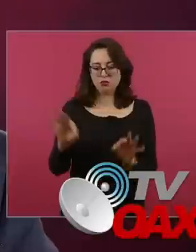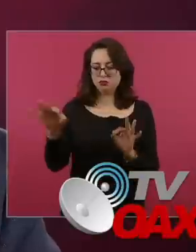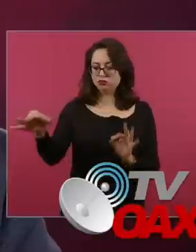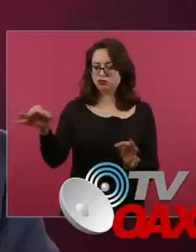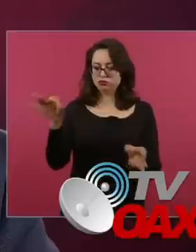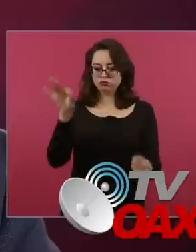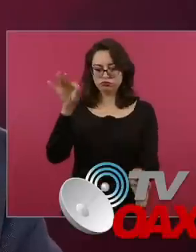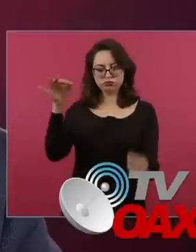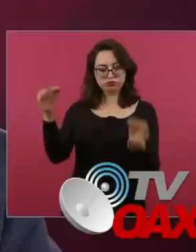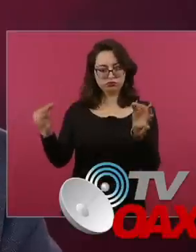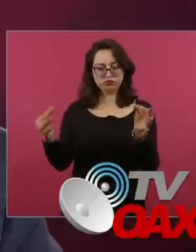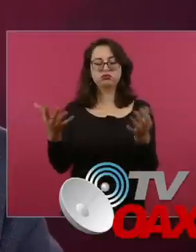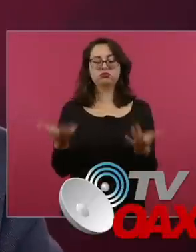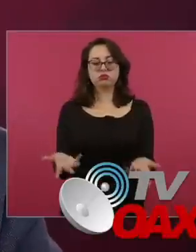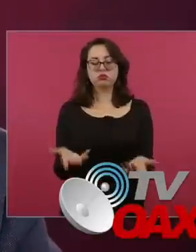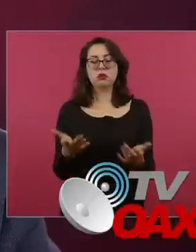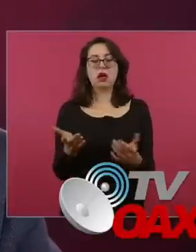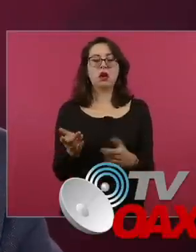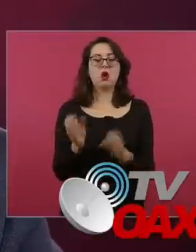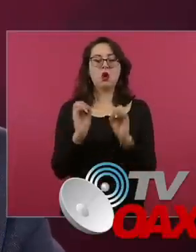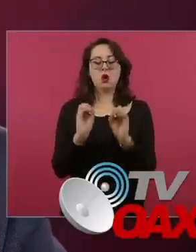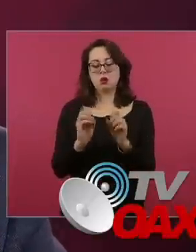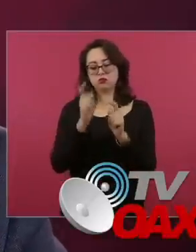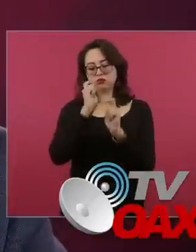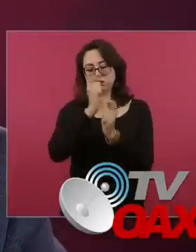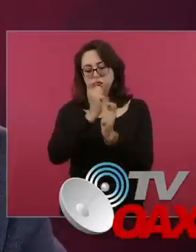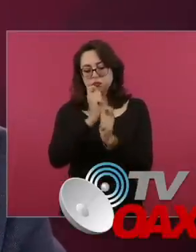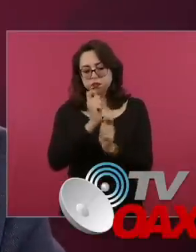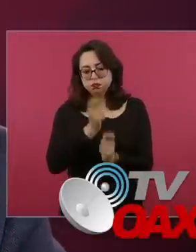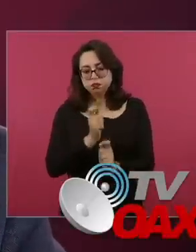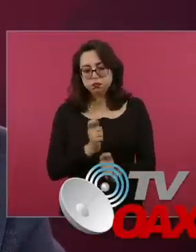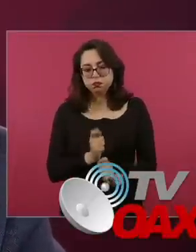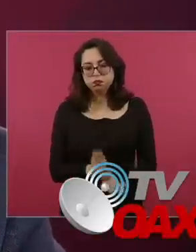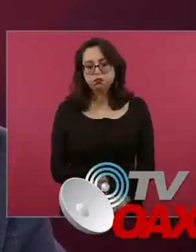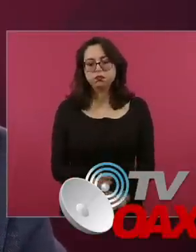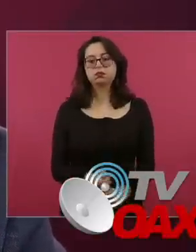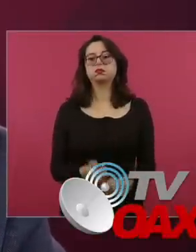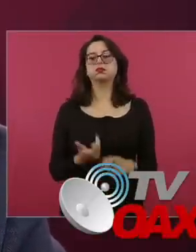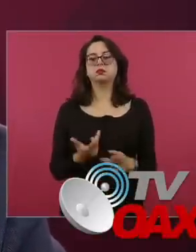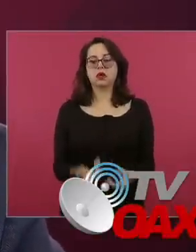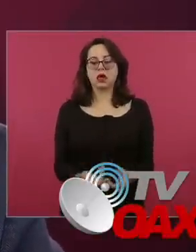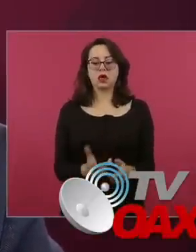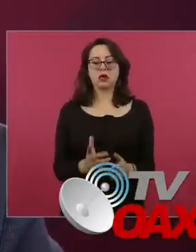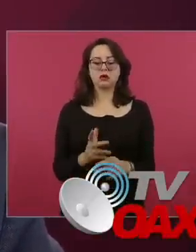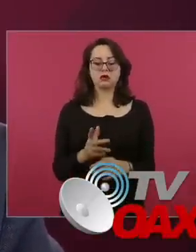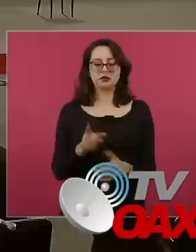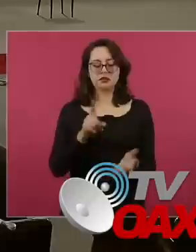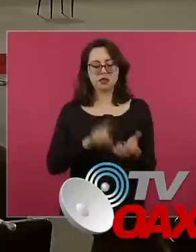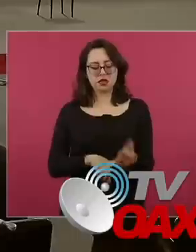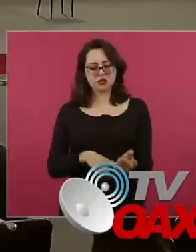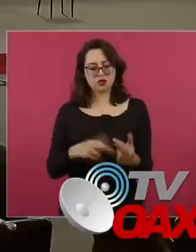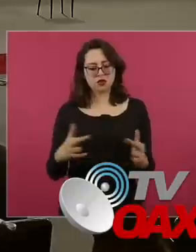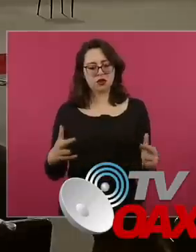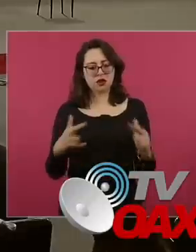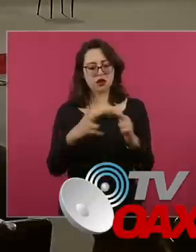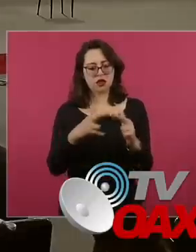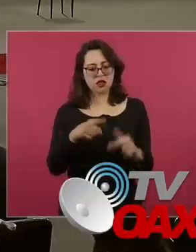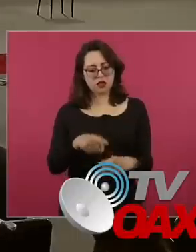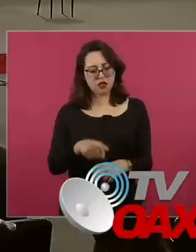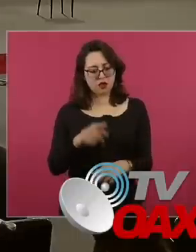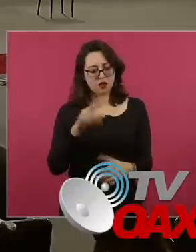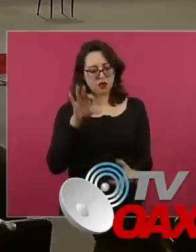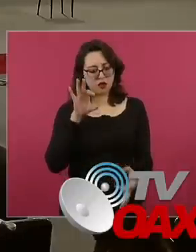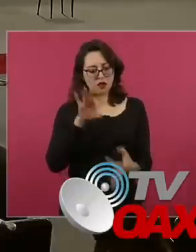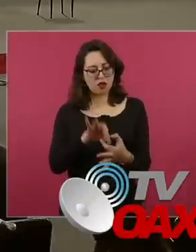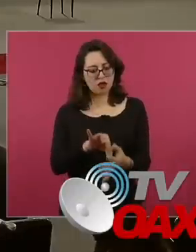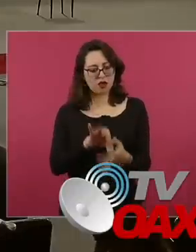y pueden ser también figurillas que constituyen parte de ofrendas a los